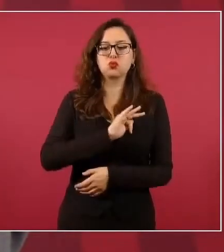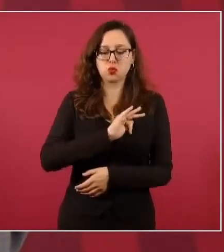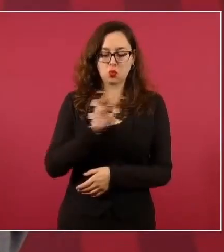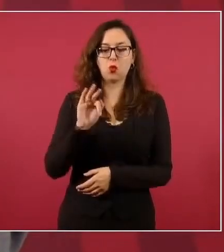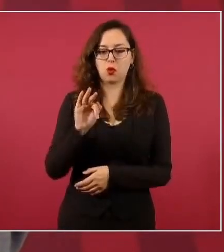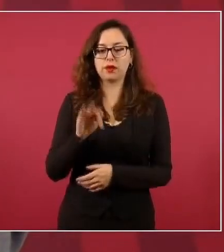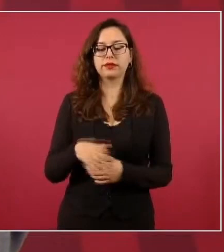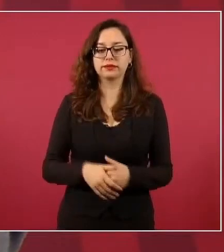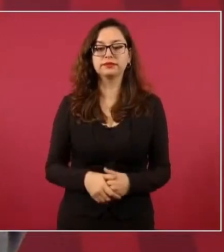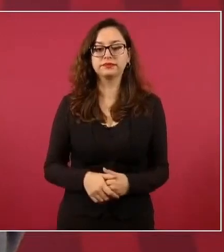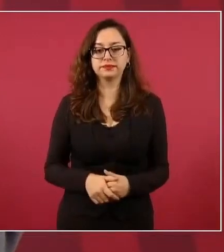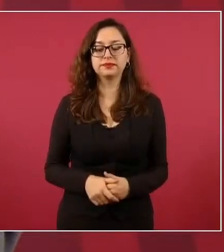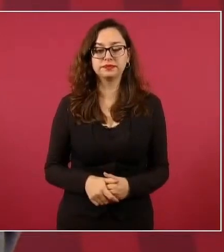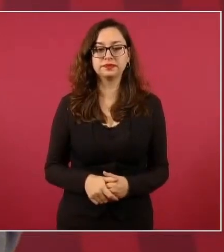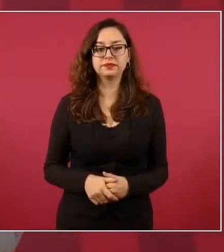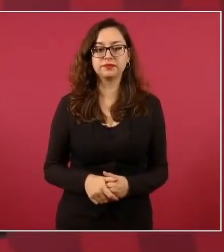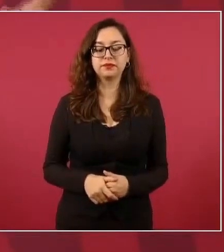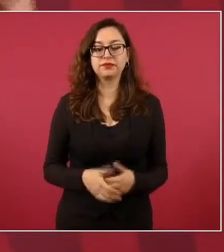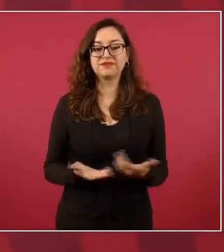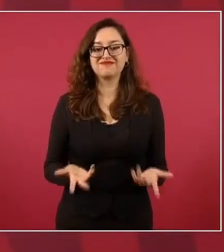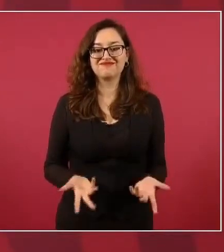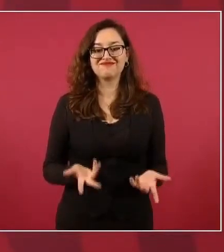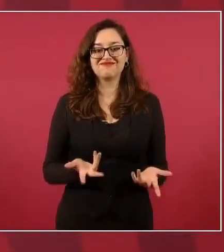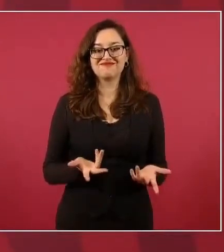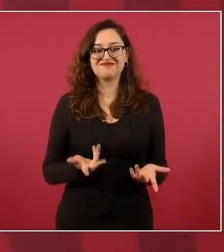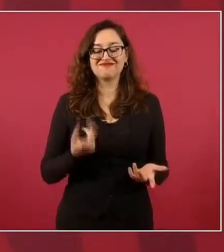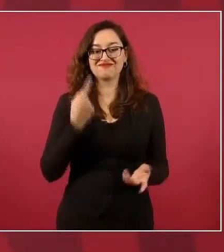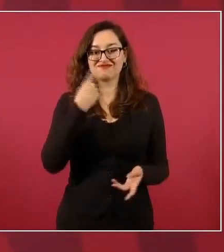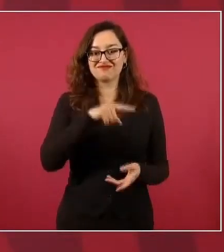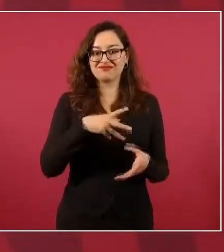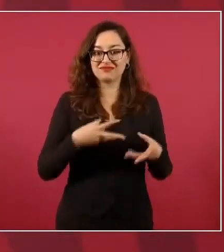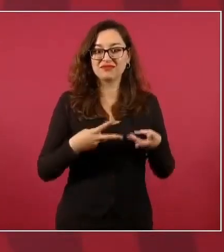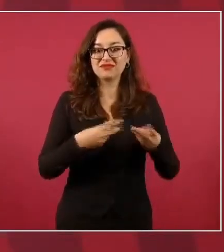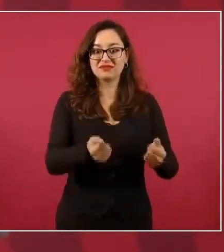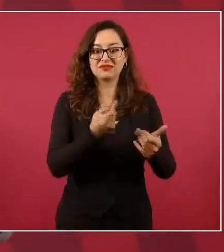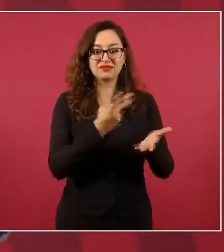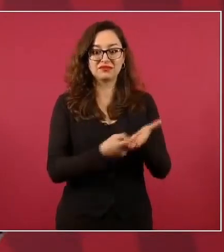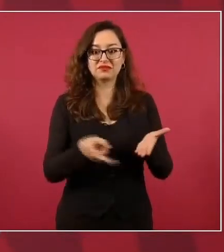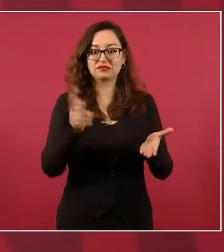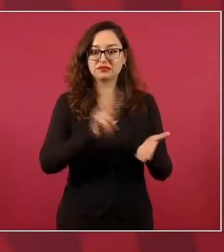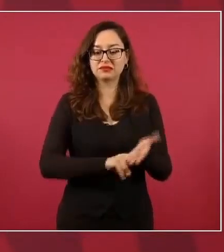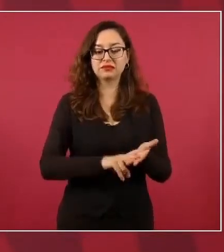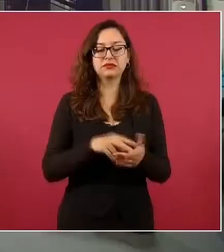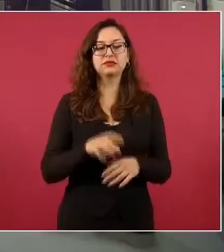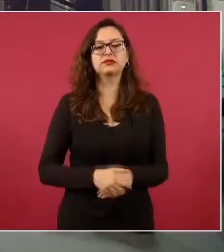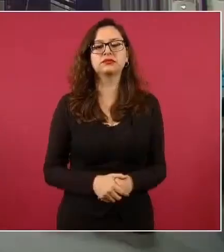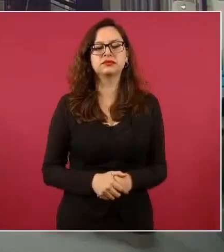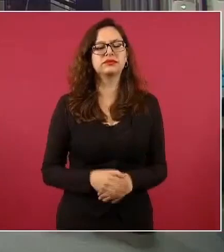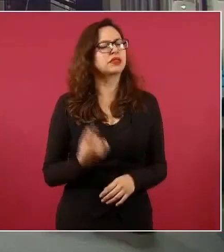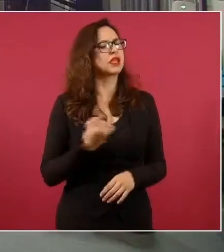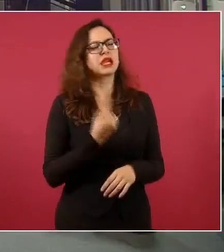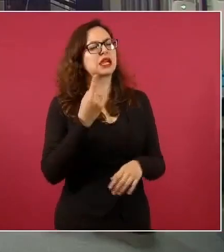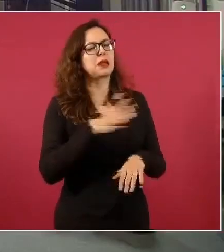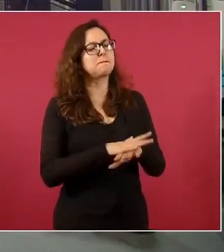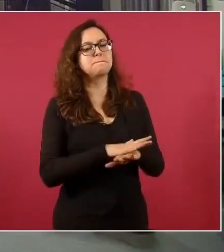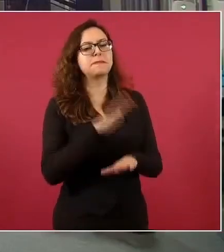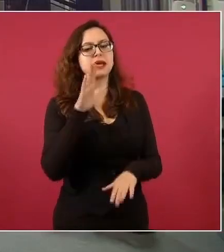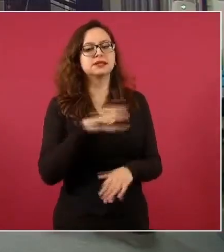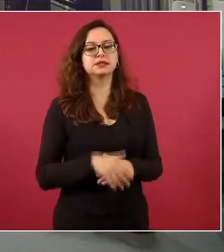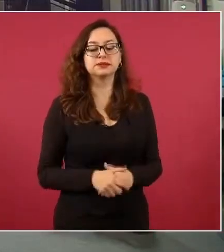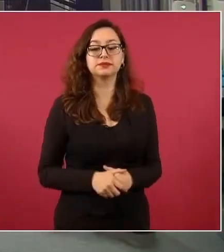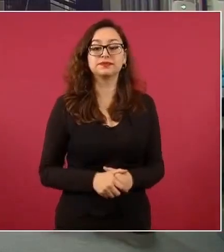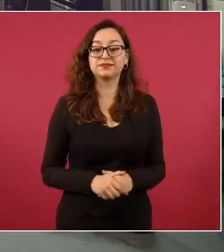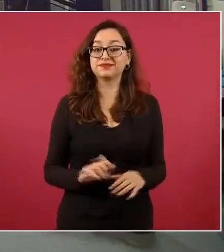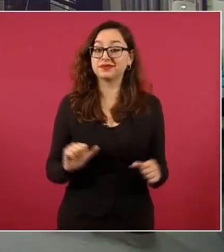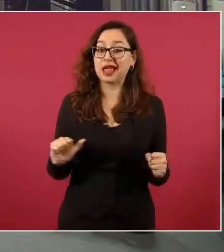presupuesto para que no haya duplicidades. ¿Cómo lo haría? ¿Qué más se puede hacer, presidente? ¿Qué más se puede? Algo